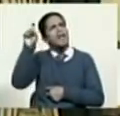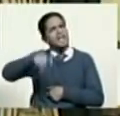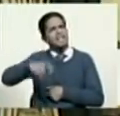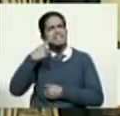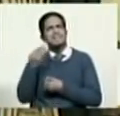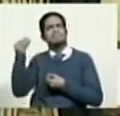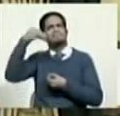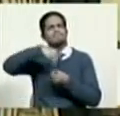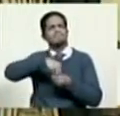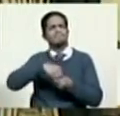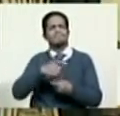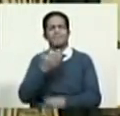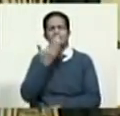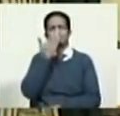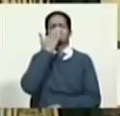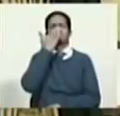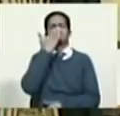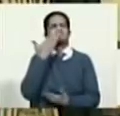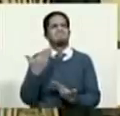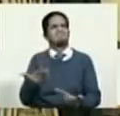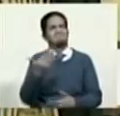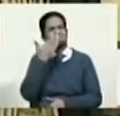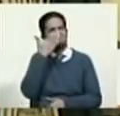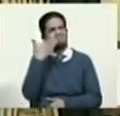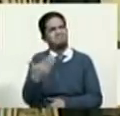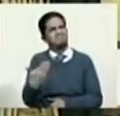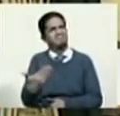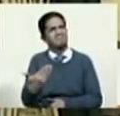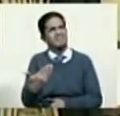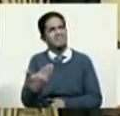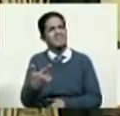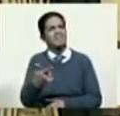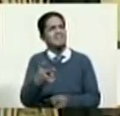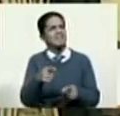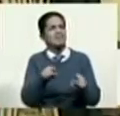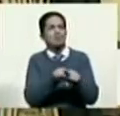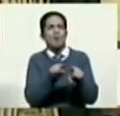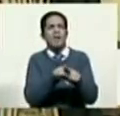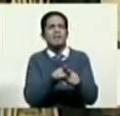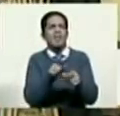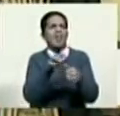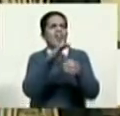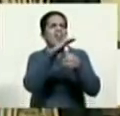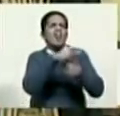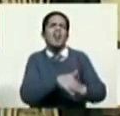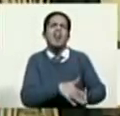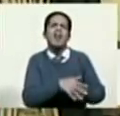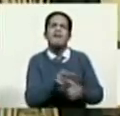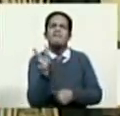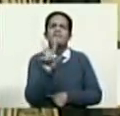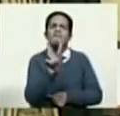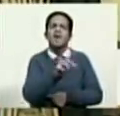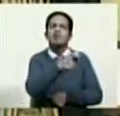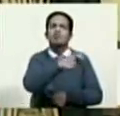barato también para humillar a los venezolanos, para humillarnos.